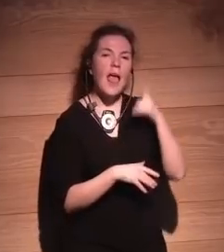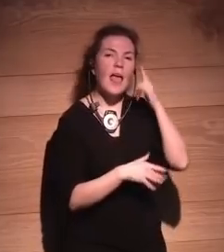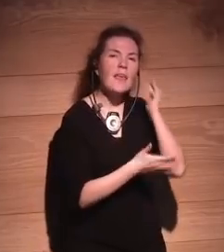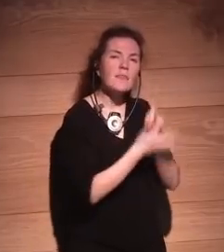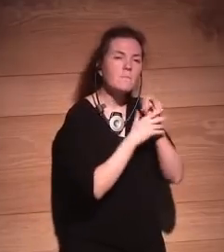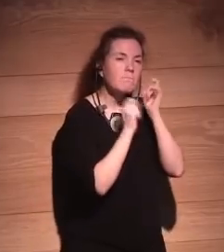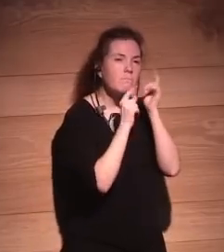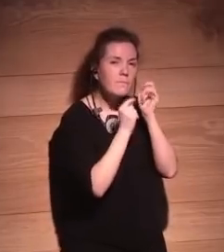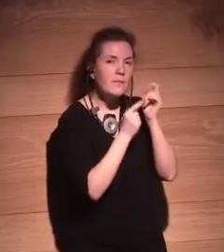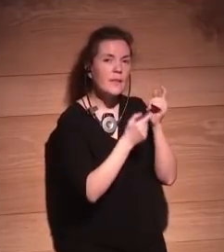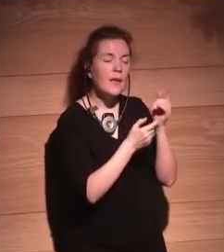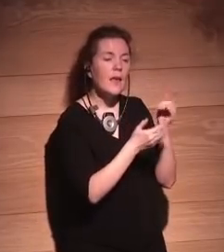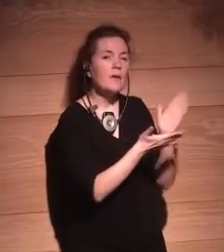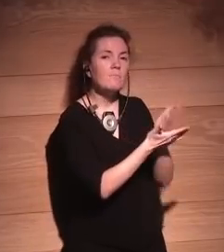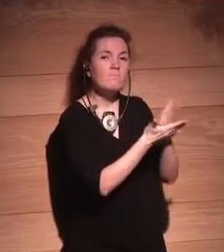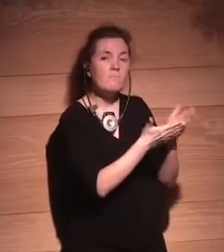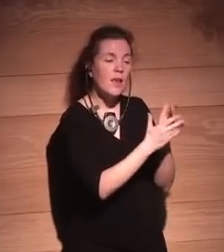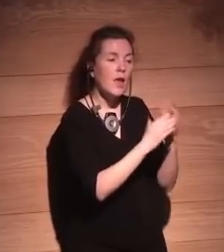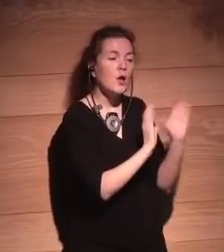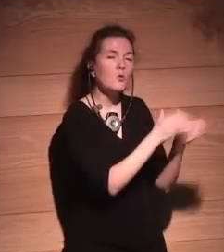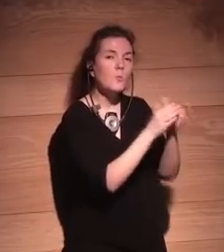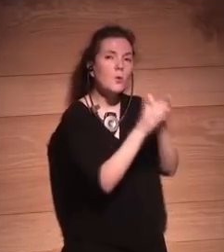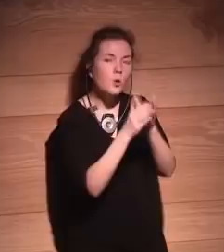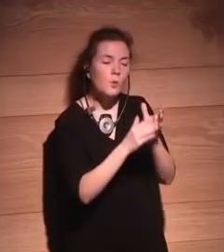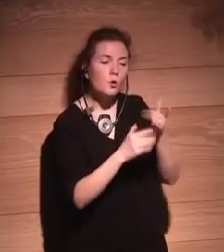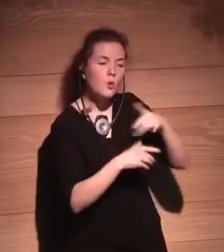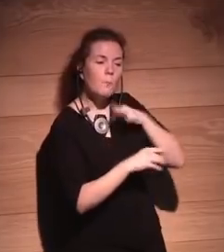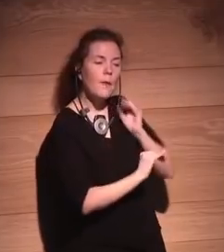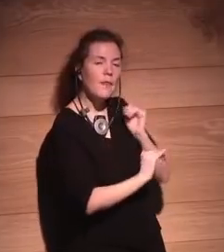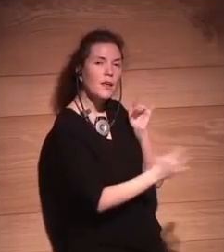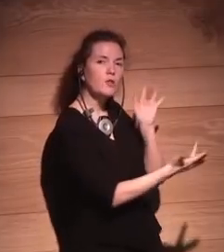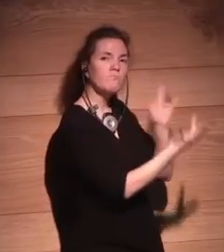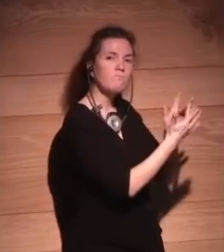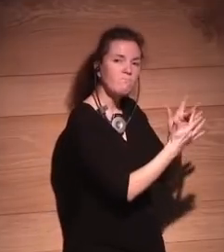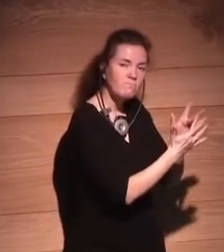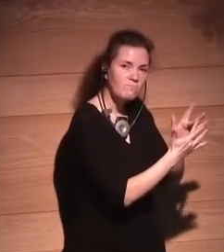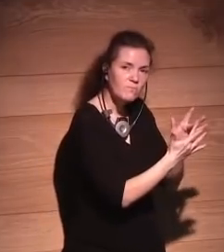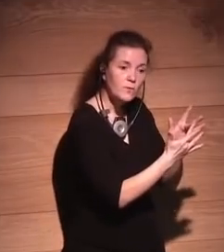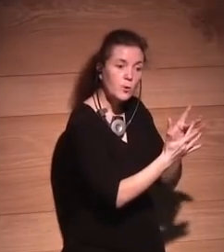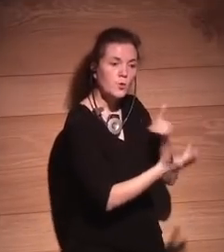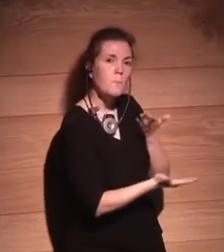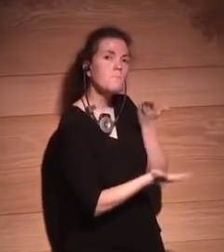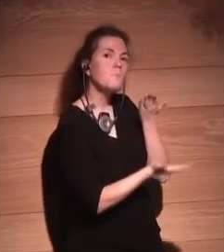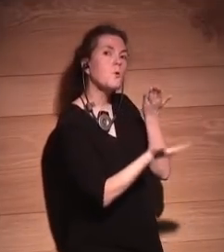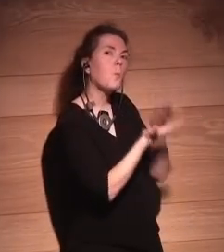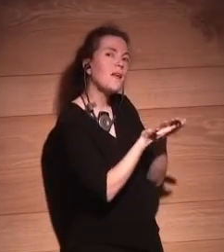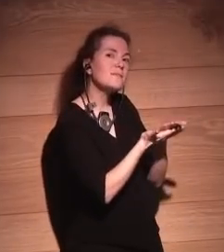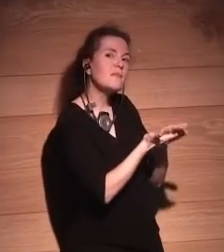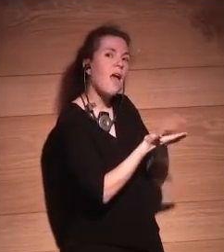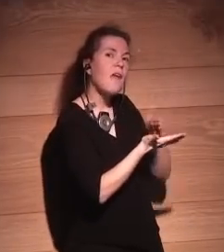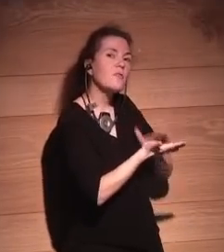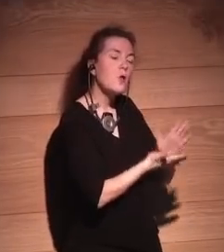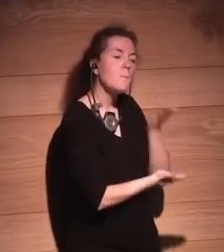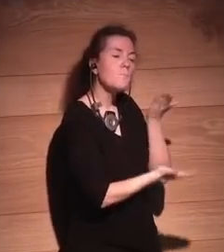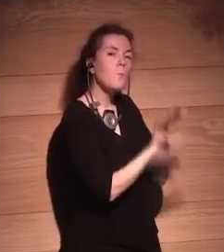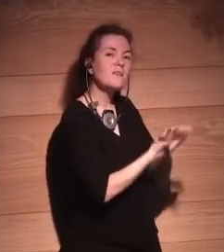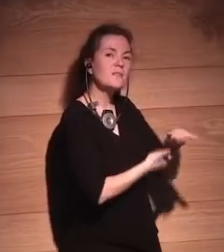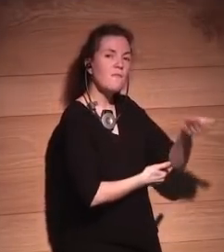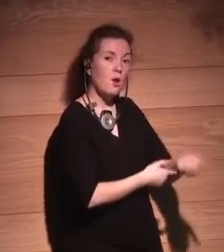identificar aquellas comunidades de nicho a las que nosotros podemos llegar con una propuesta editorial, con una propuesta de